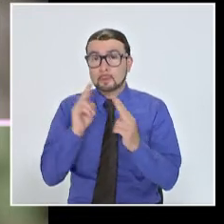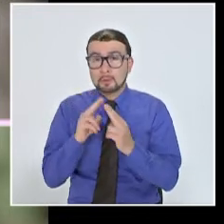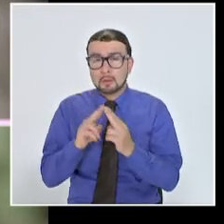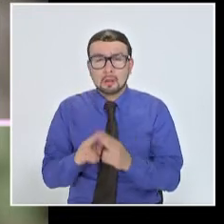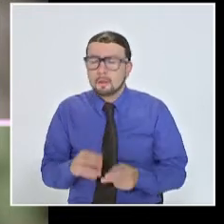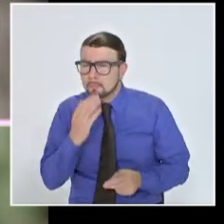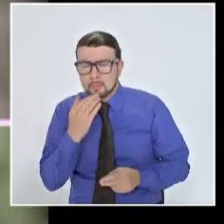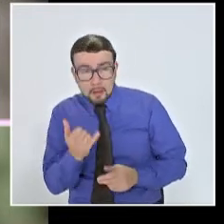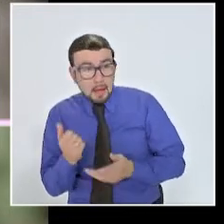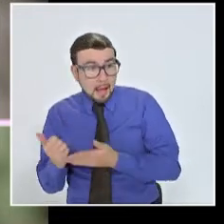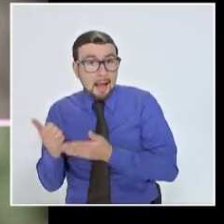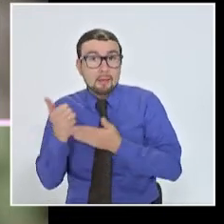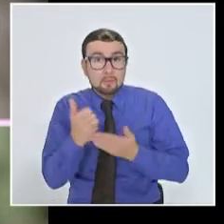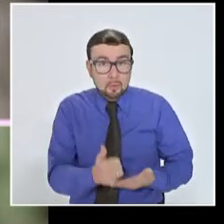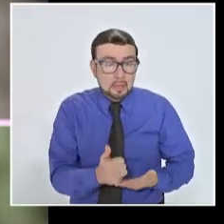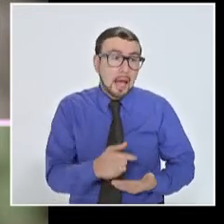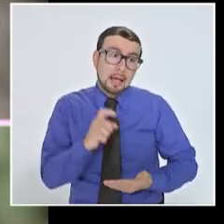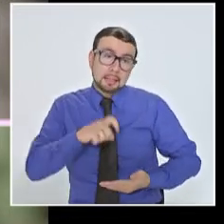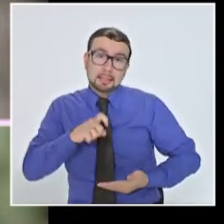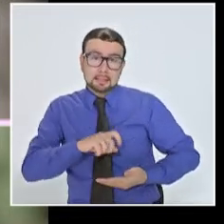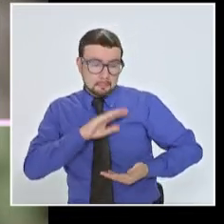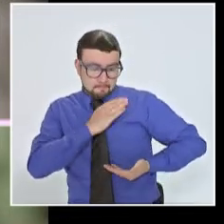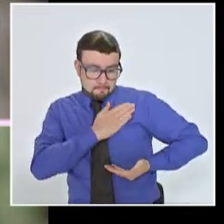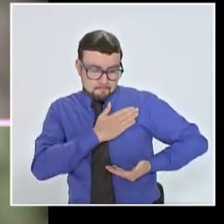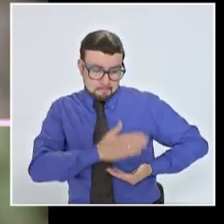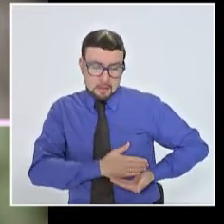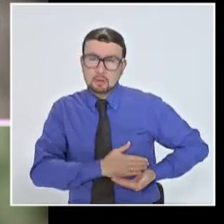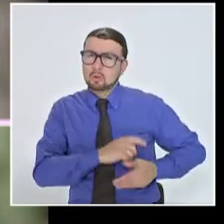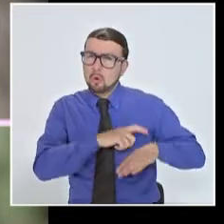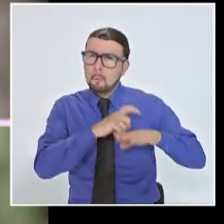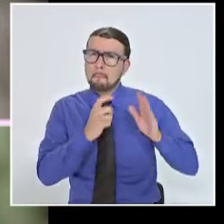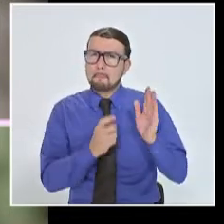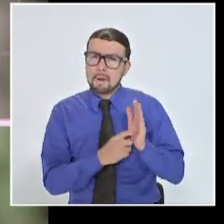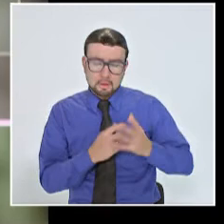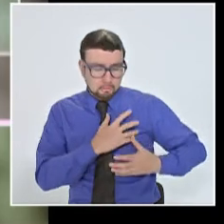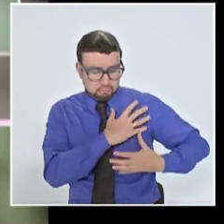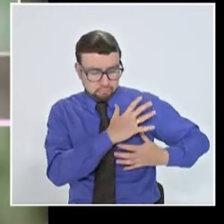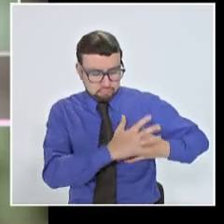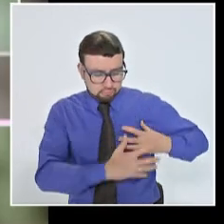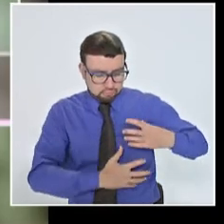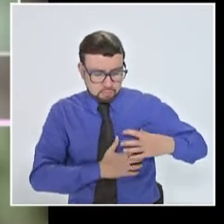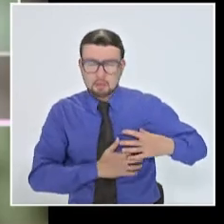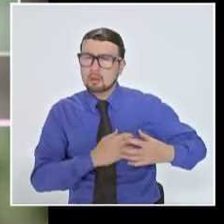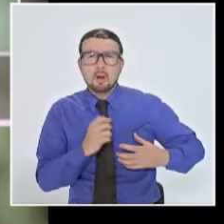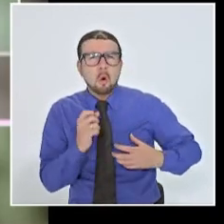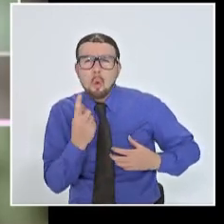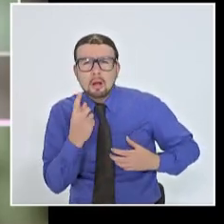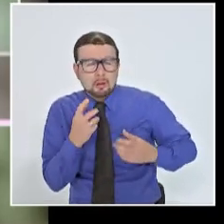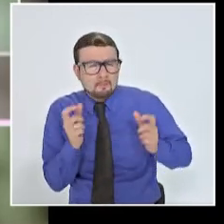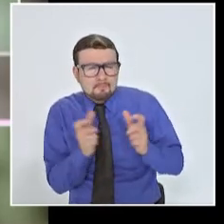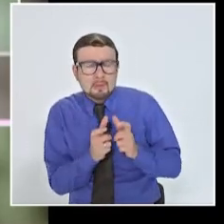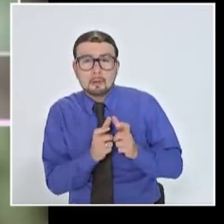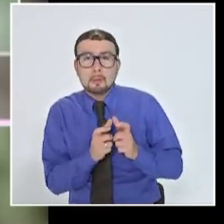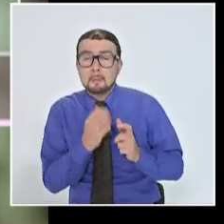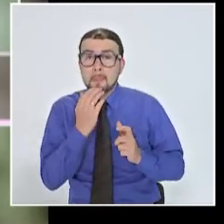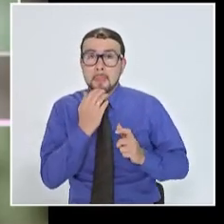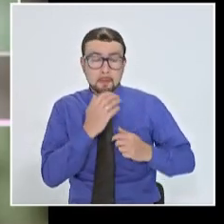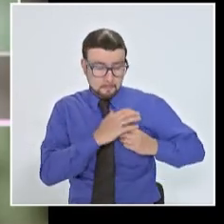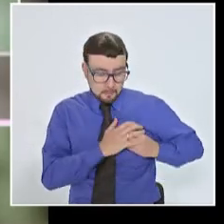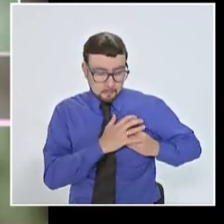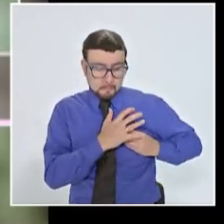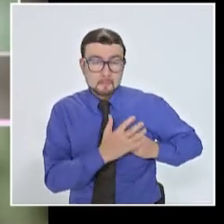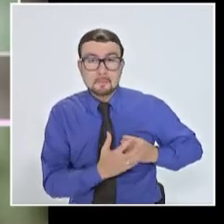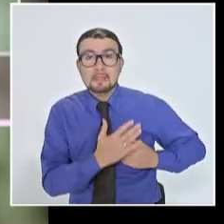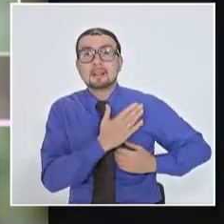sacar la glándula completa. ¿Cuál es el límite anatómico de una glándula mamaria? En la zona superior, la